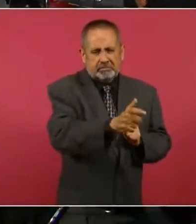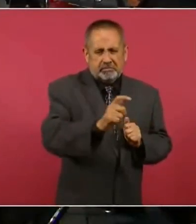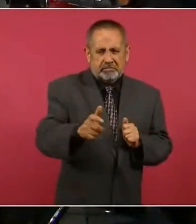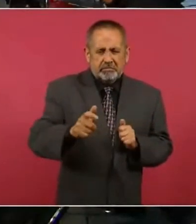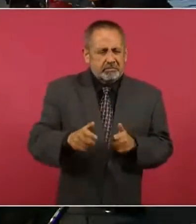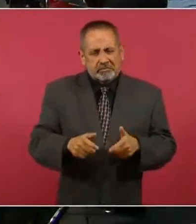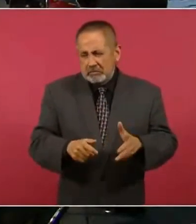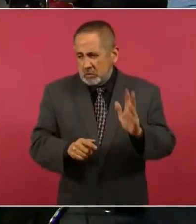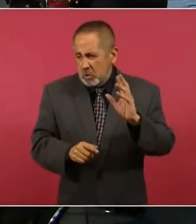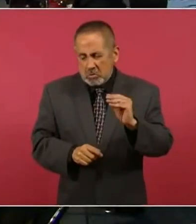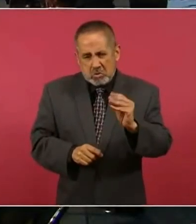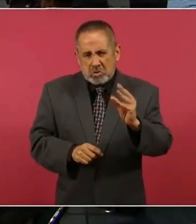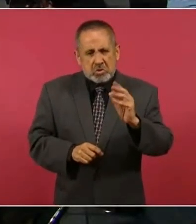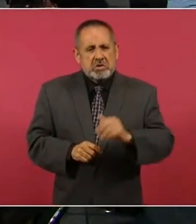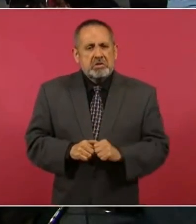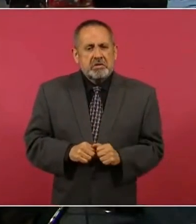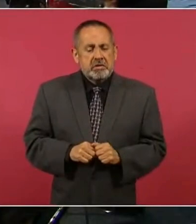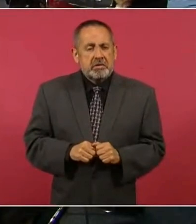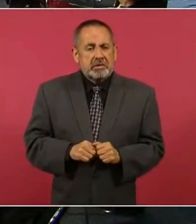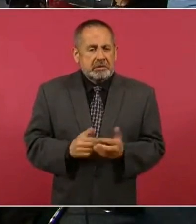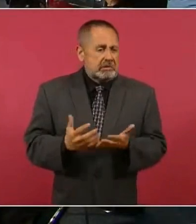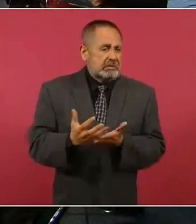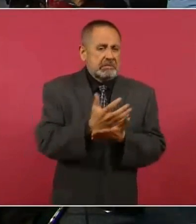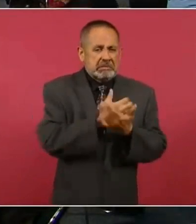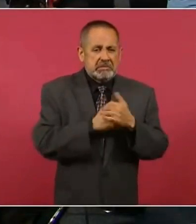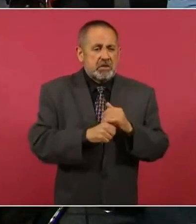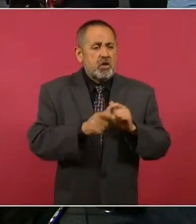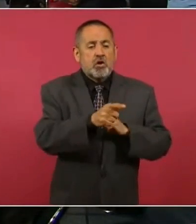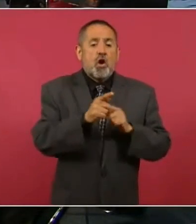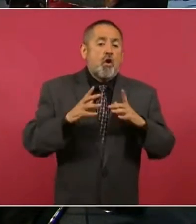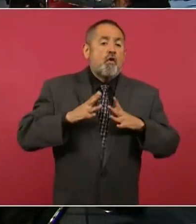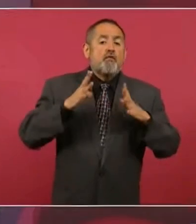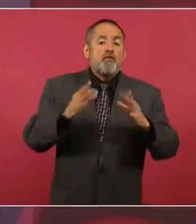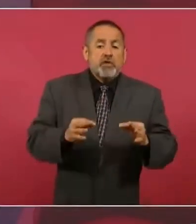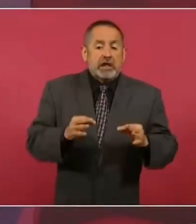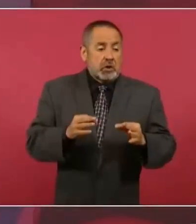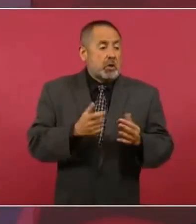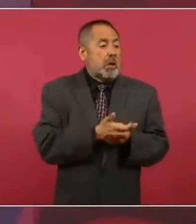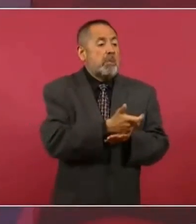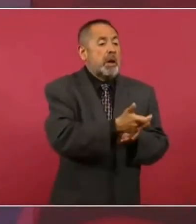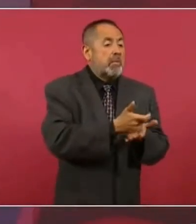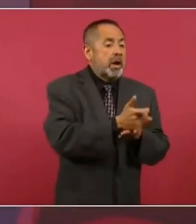que reciben recursos de su fundación, que a la vez